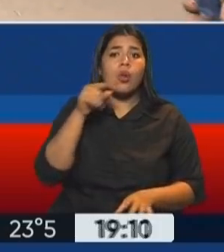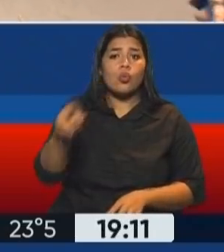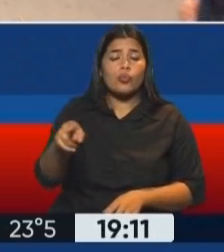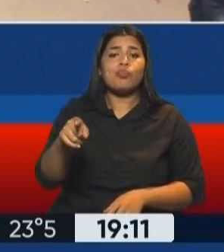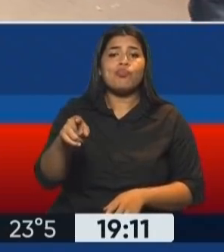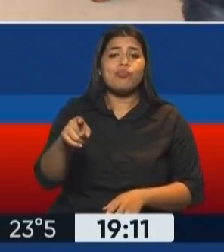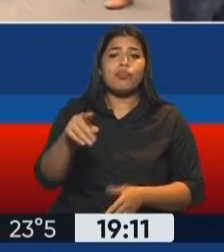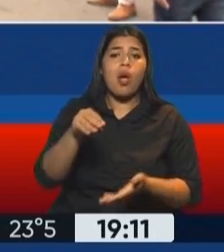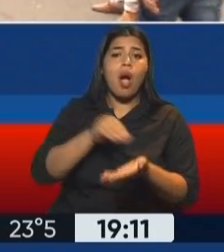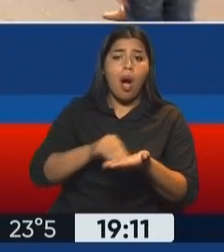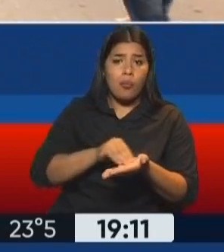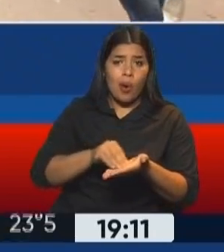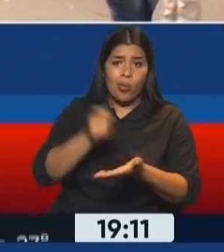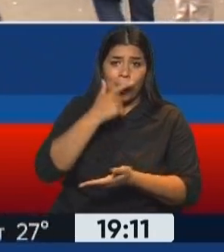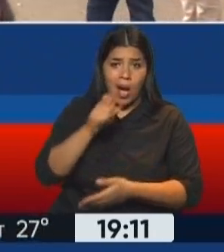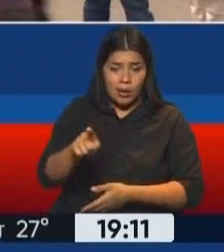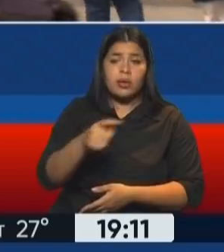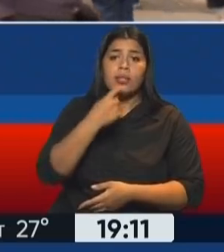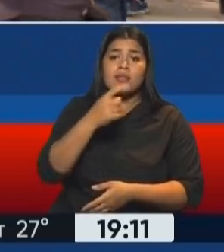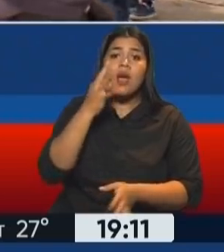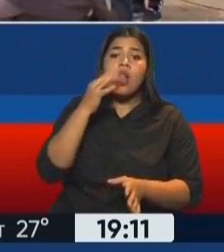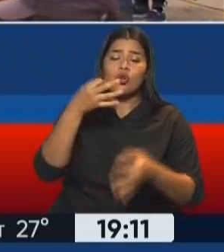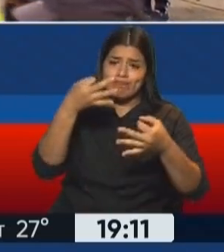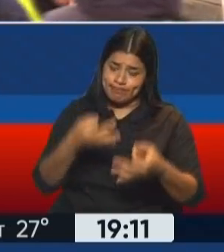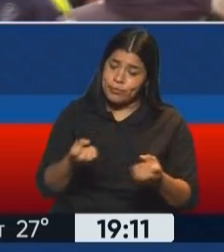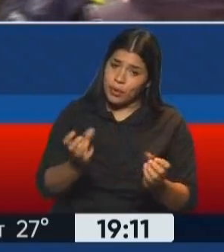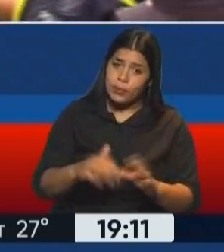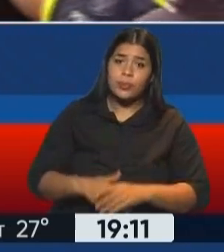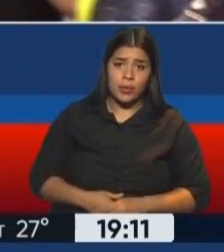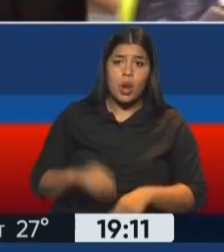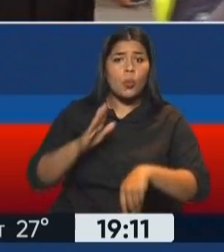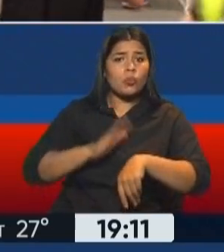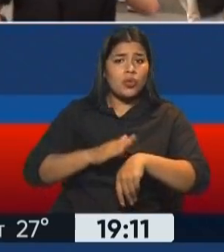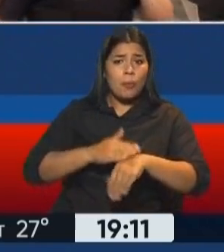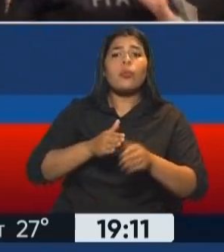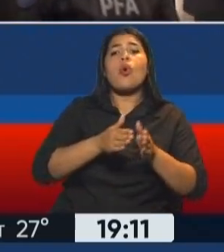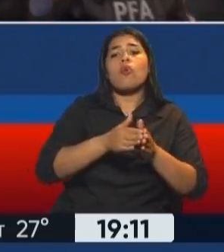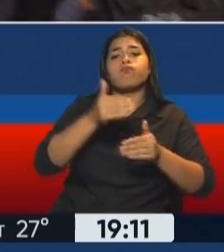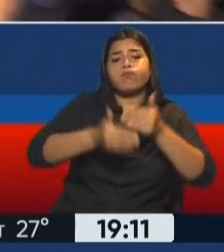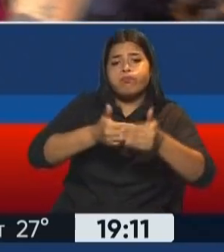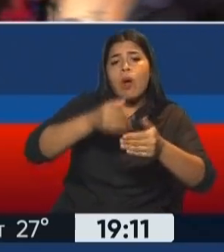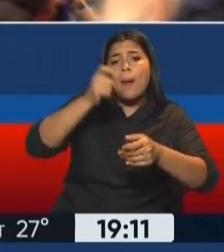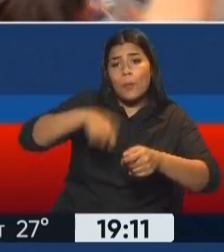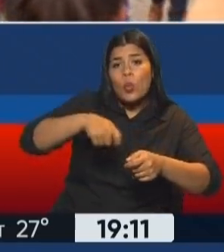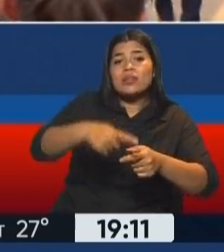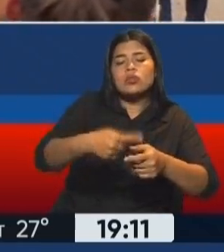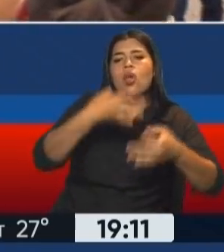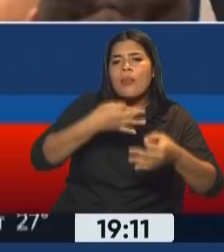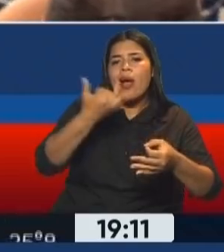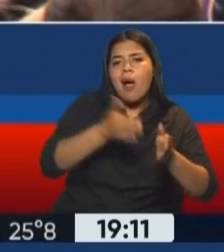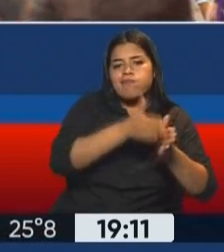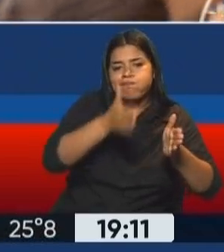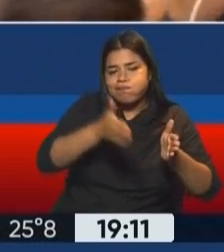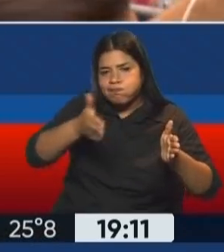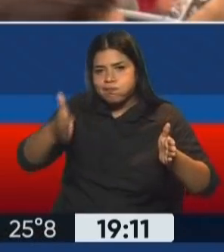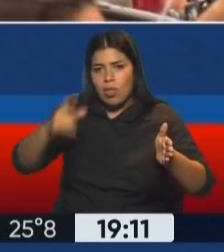abogado Lanuse que es real. Los tiempos procesales son ordenatorios e implican 10 días para